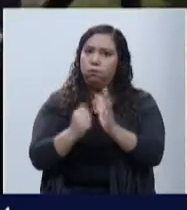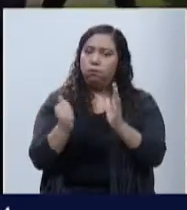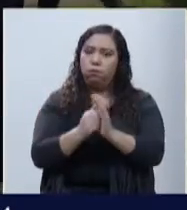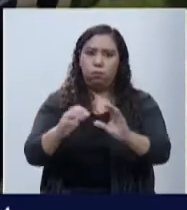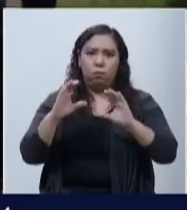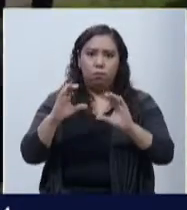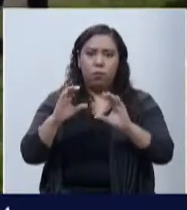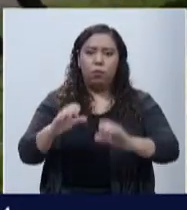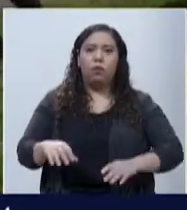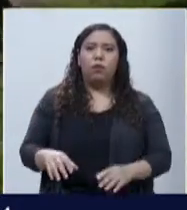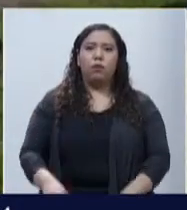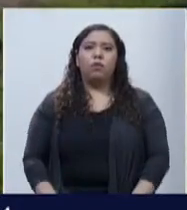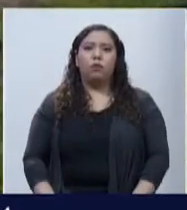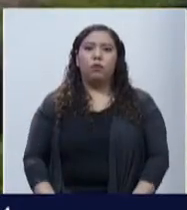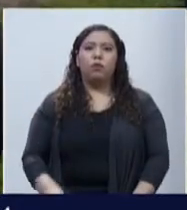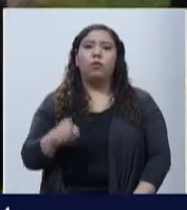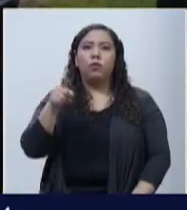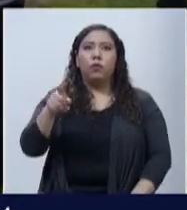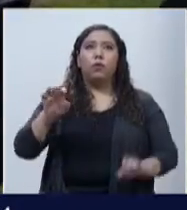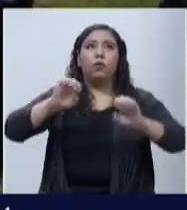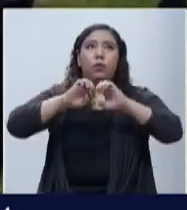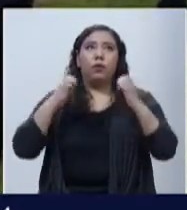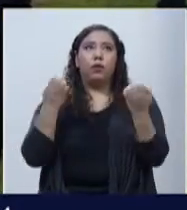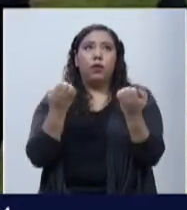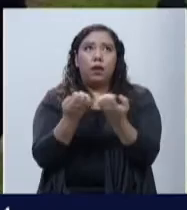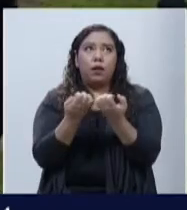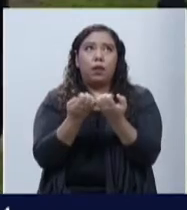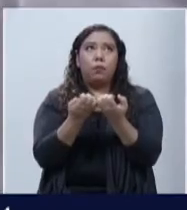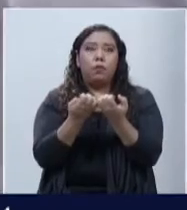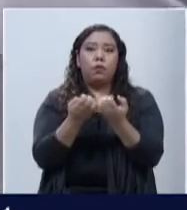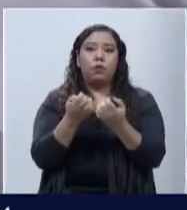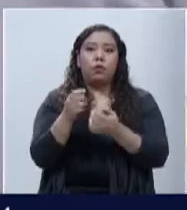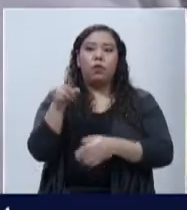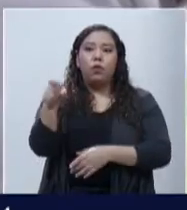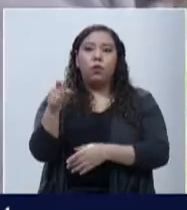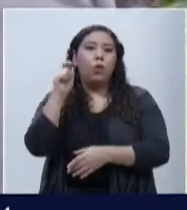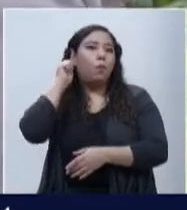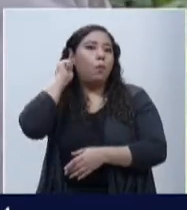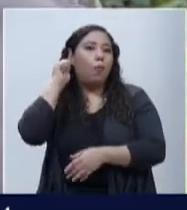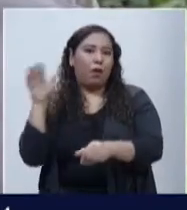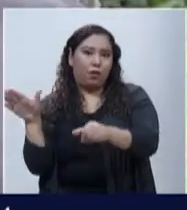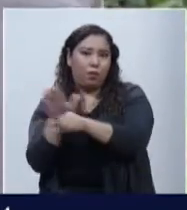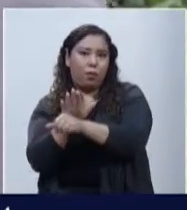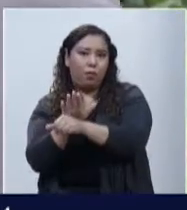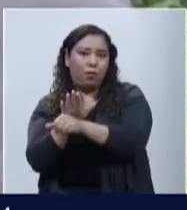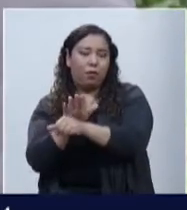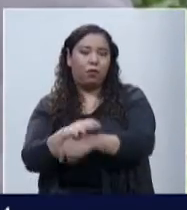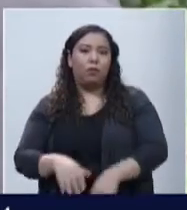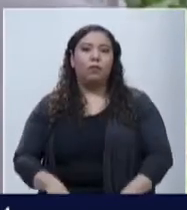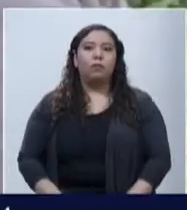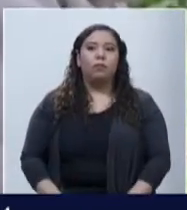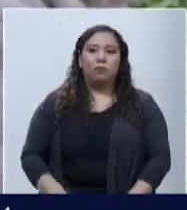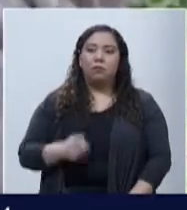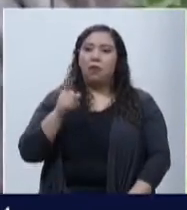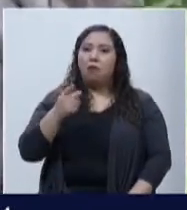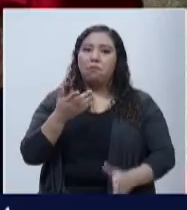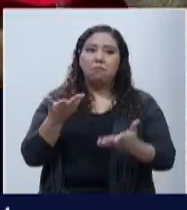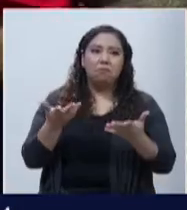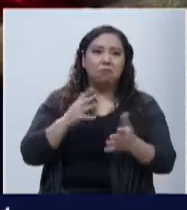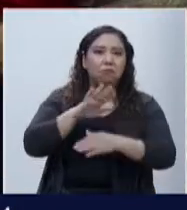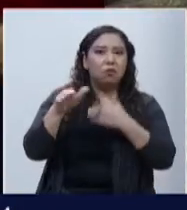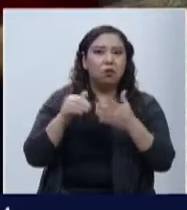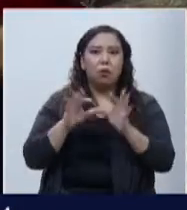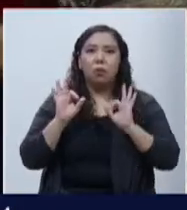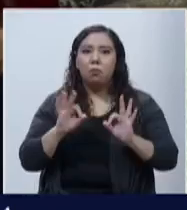compuesto sólo por mujeres compiten en santa lucía utatlán bajo la bendición de sus seres sagrados para que todo transcurra sin incidentes